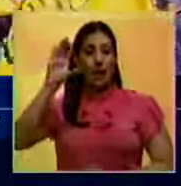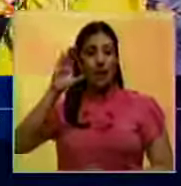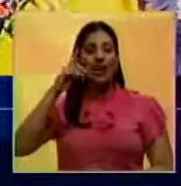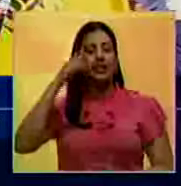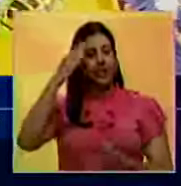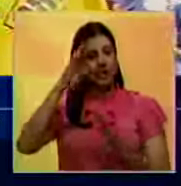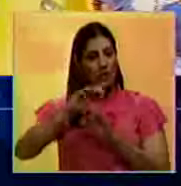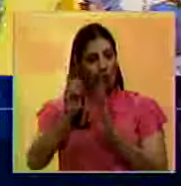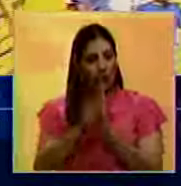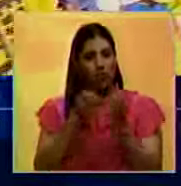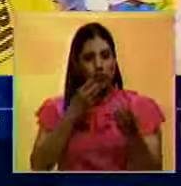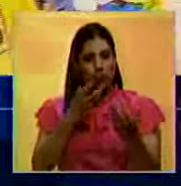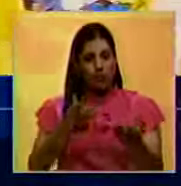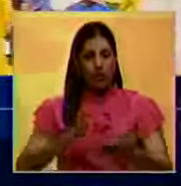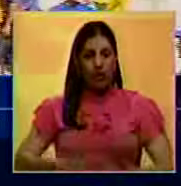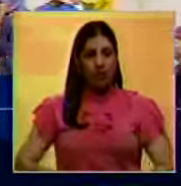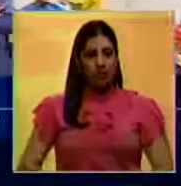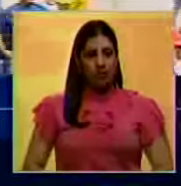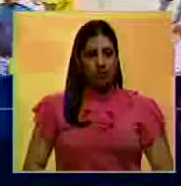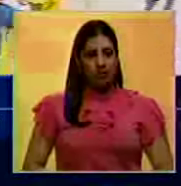las conocerá.